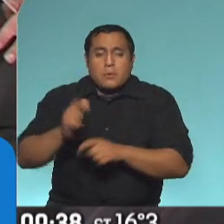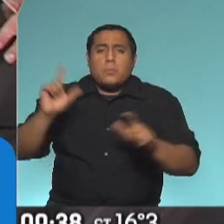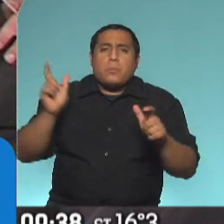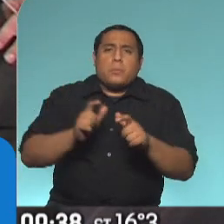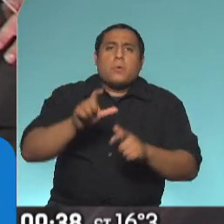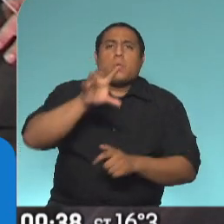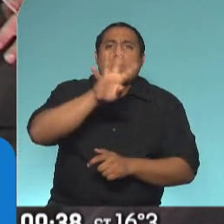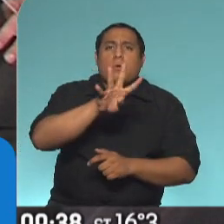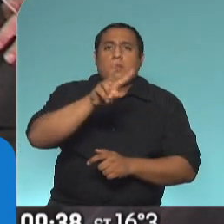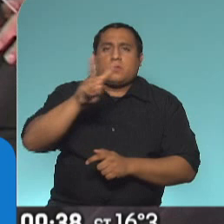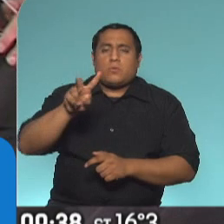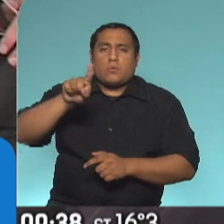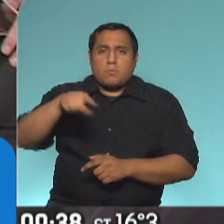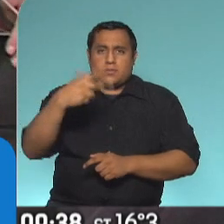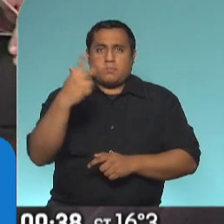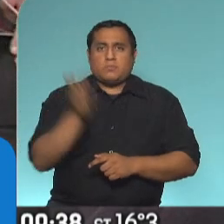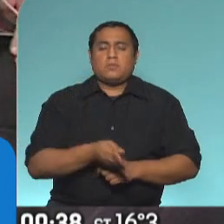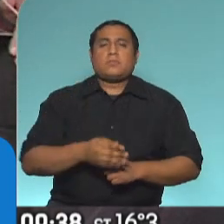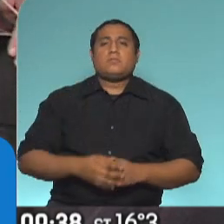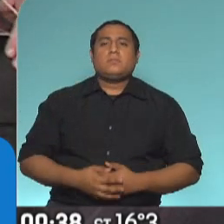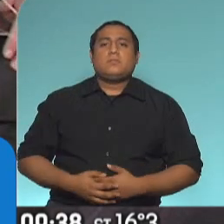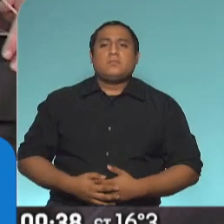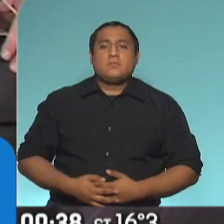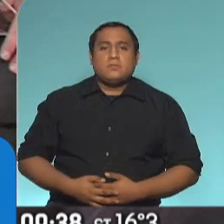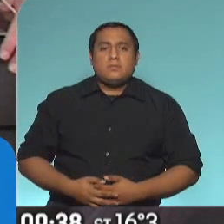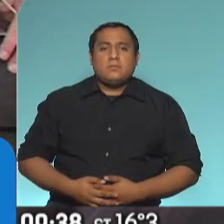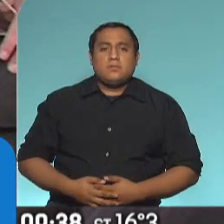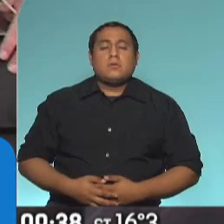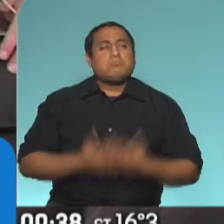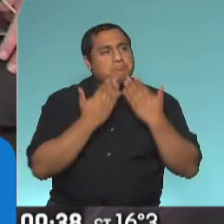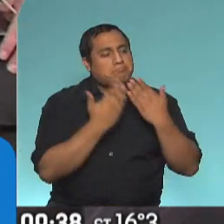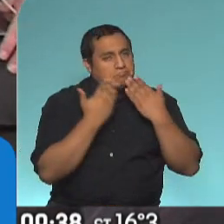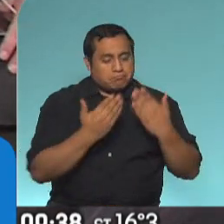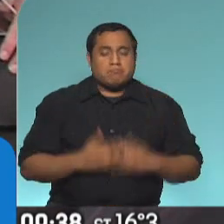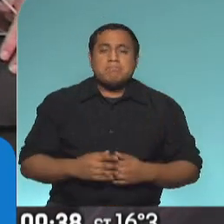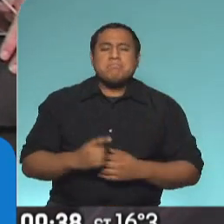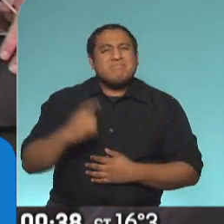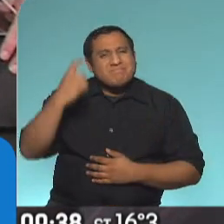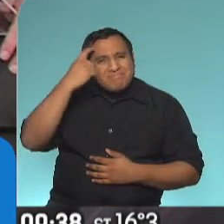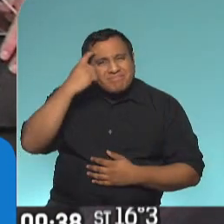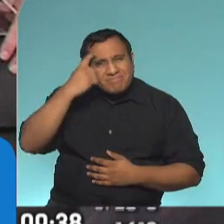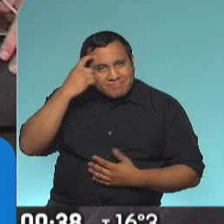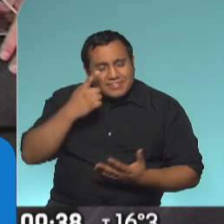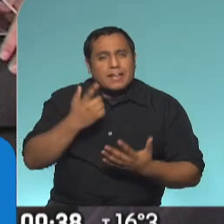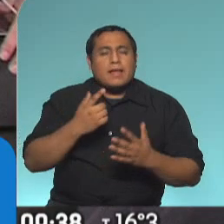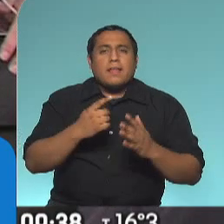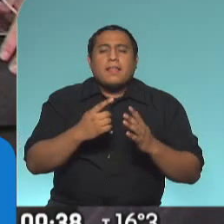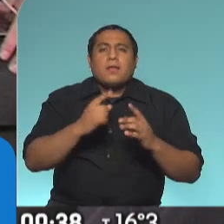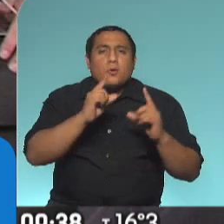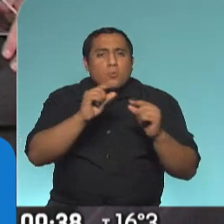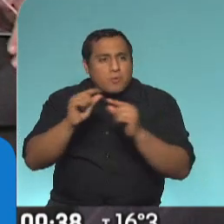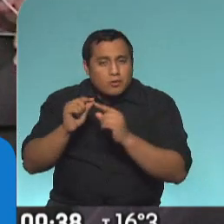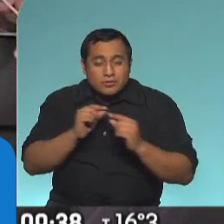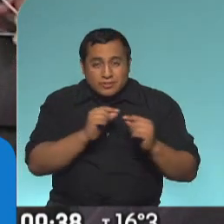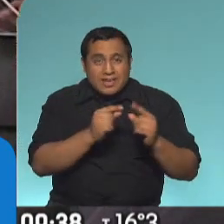al 42,3%. Muchas gracias. Cuando pensamos el número de casos que se han confirmado en el